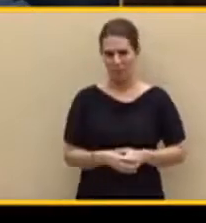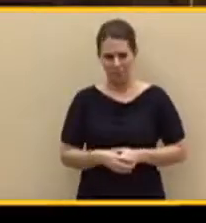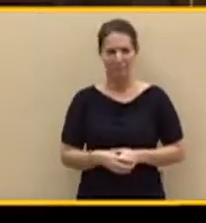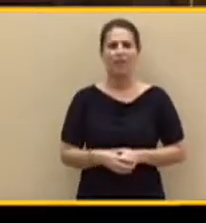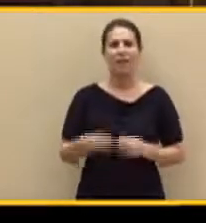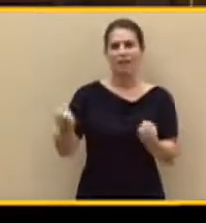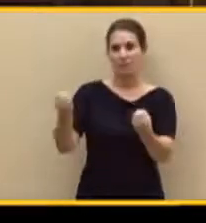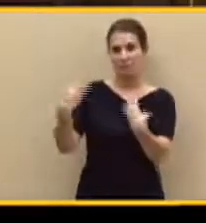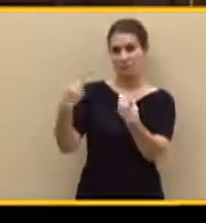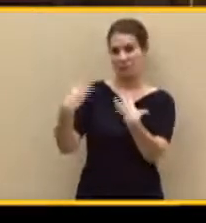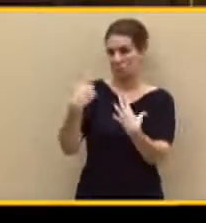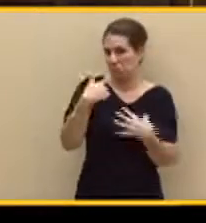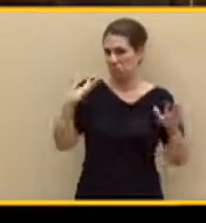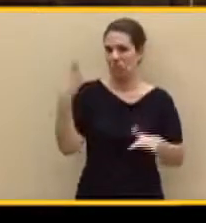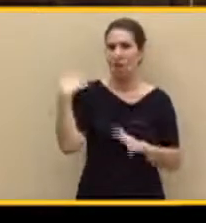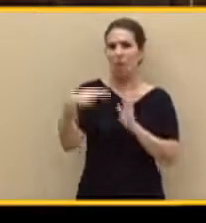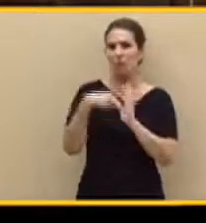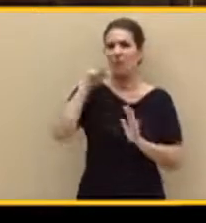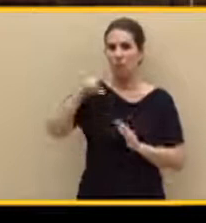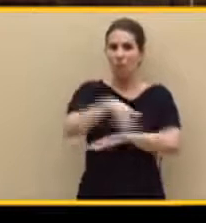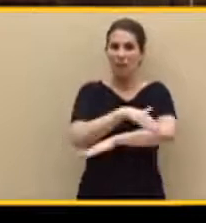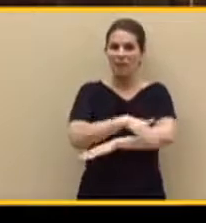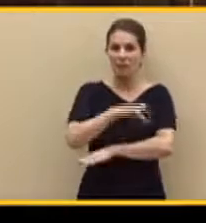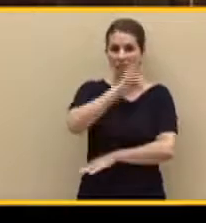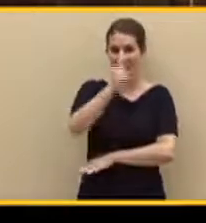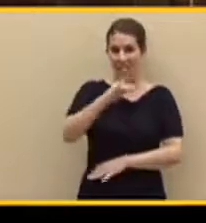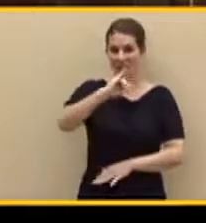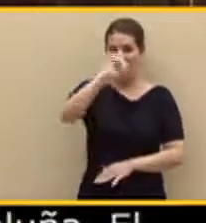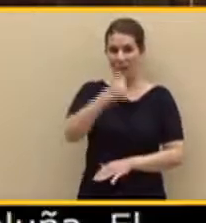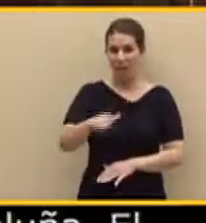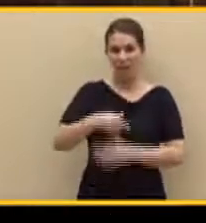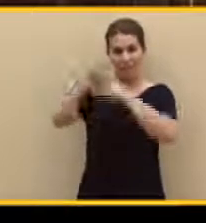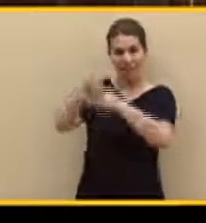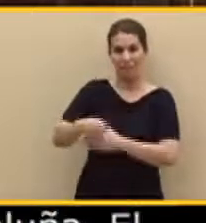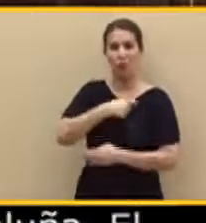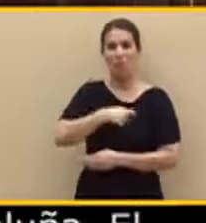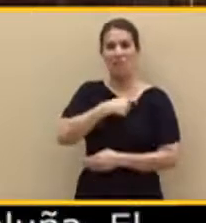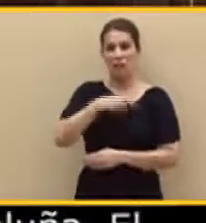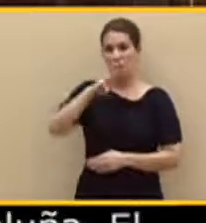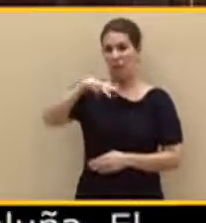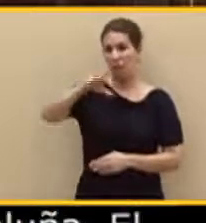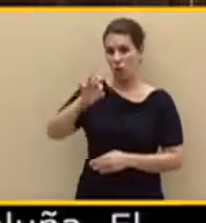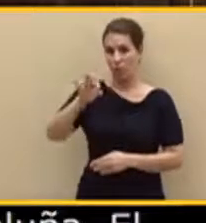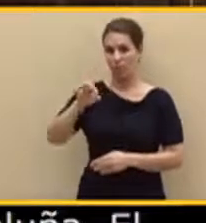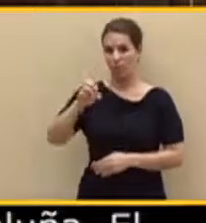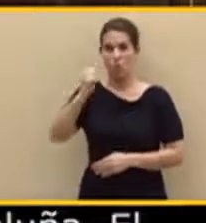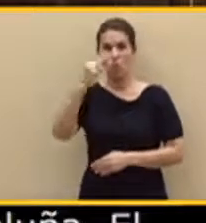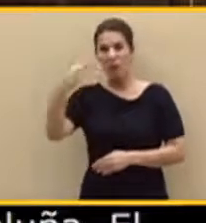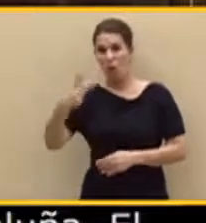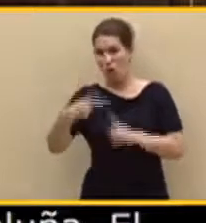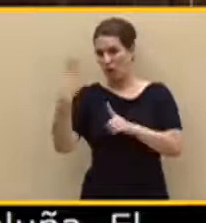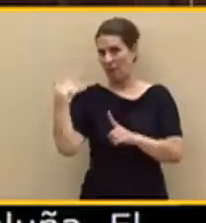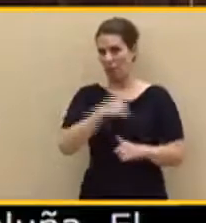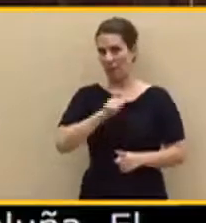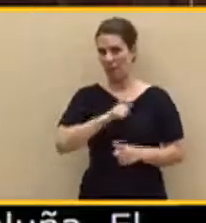en 2012, el ministro Fernández Díaz habría ordenado al comisario Eugenio Pino, número dos de la policía entonces, crear una